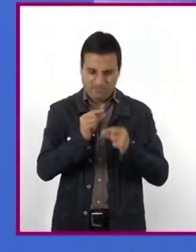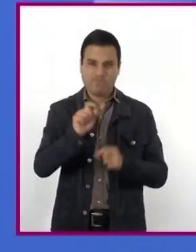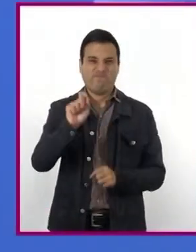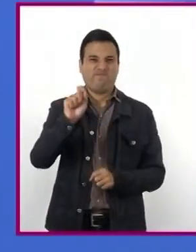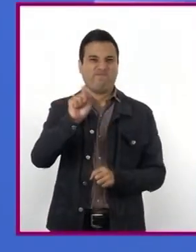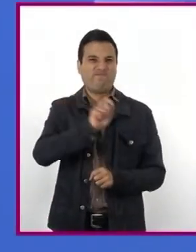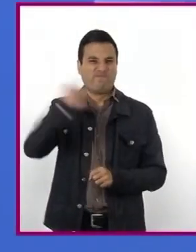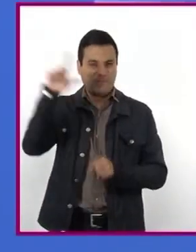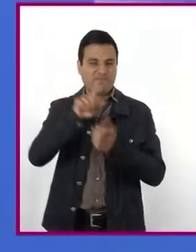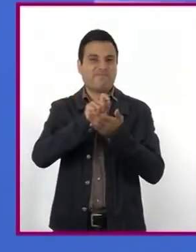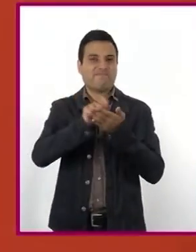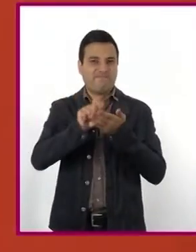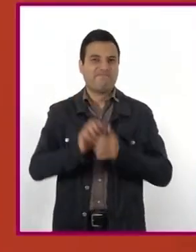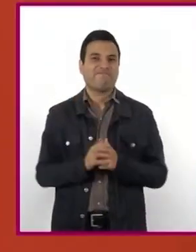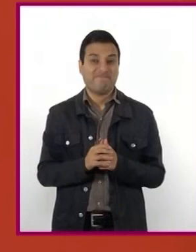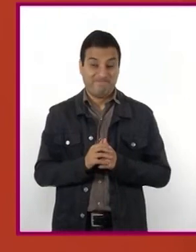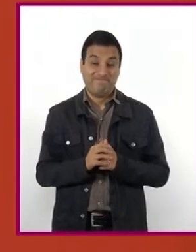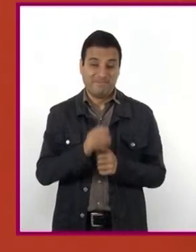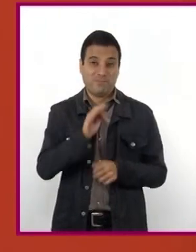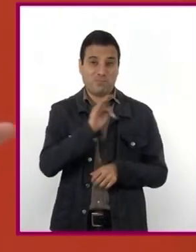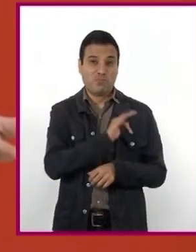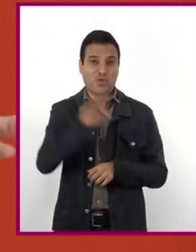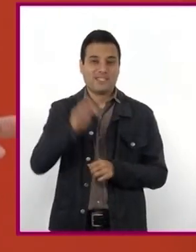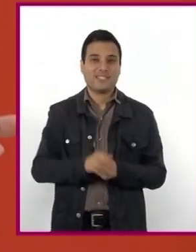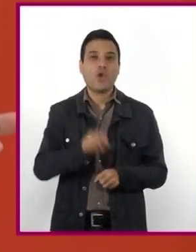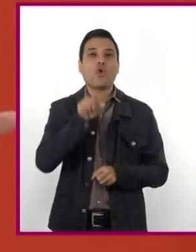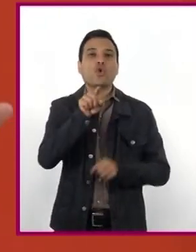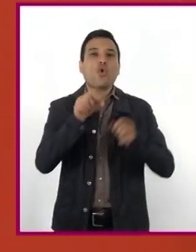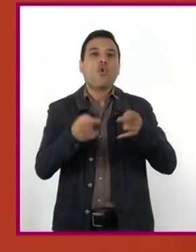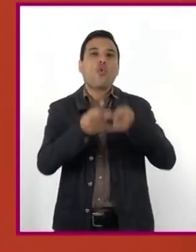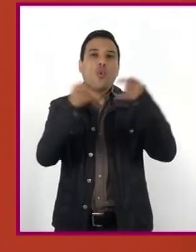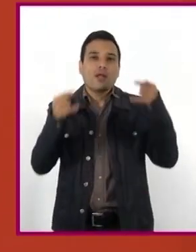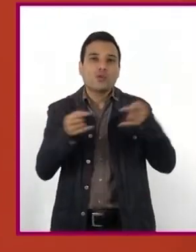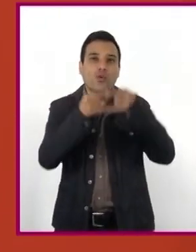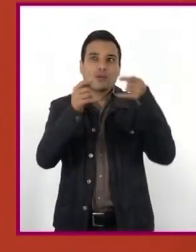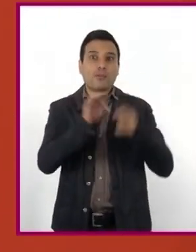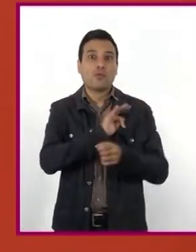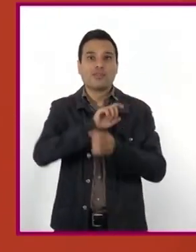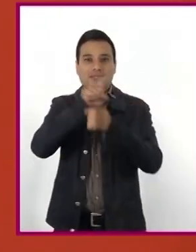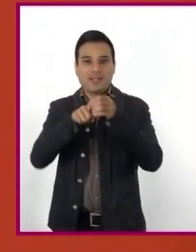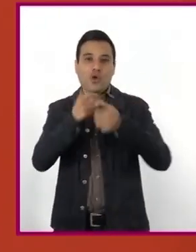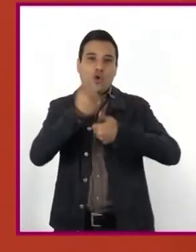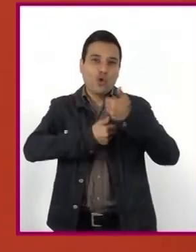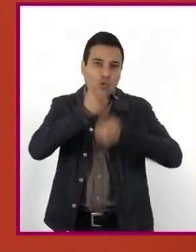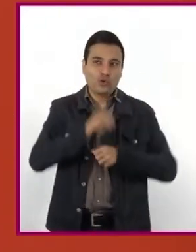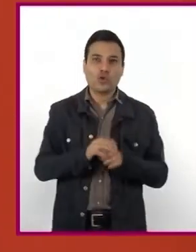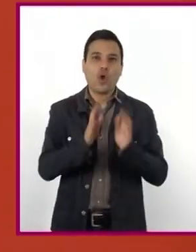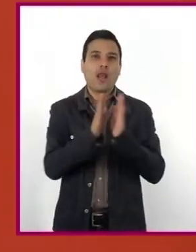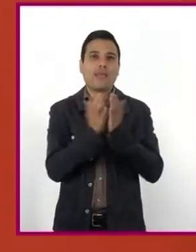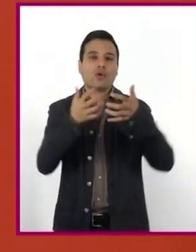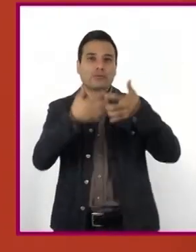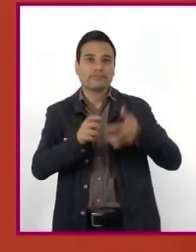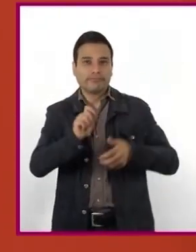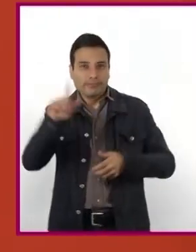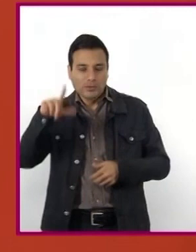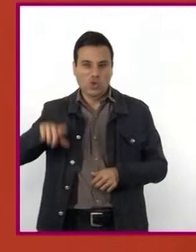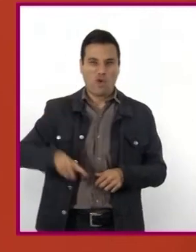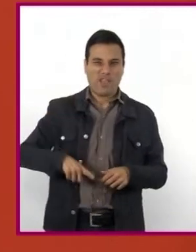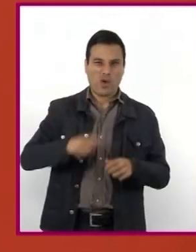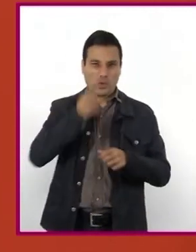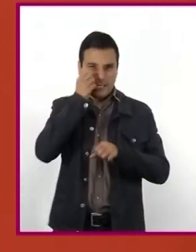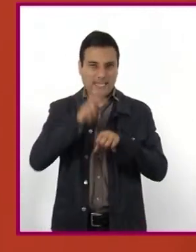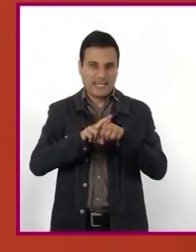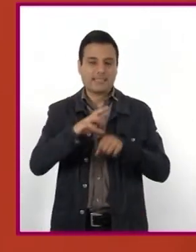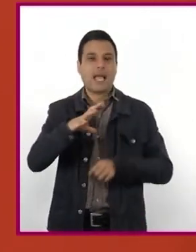dentro. Incluso, consideren escribir sus cuentos en concursos. Editoriales o diversas secretarías del gobierno suelen